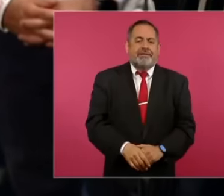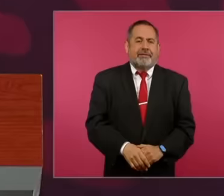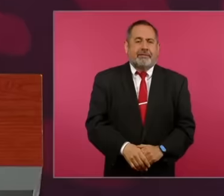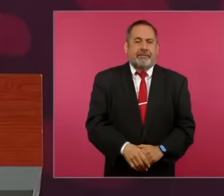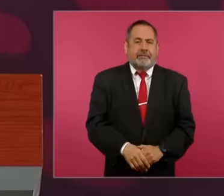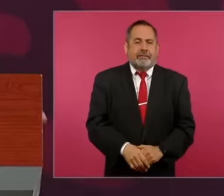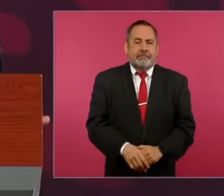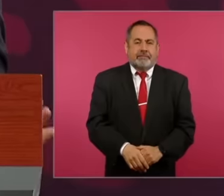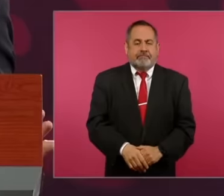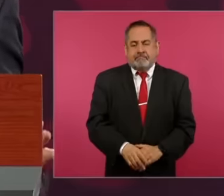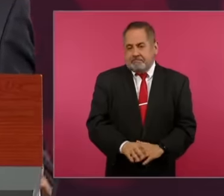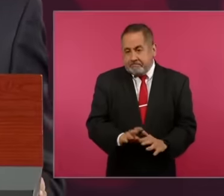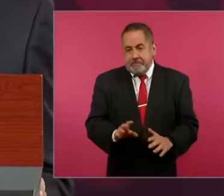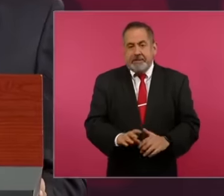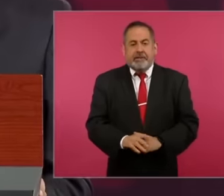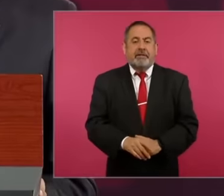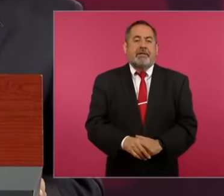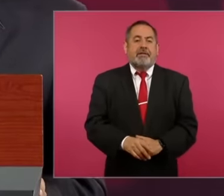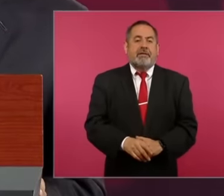Y aunque